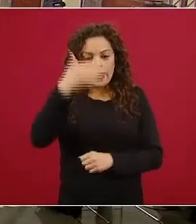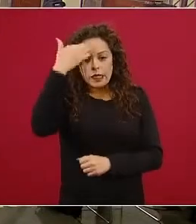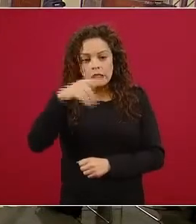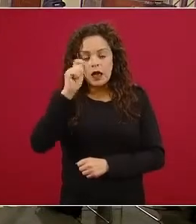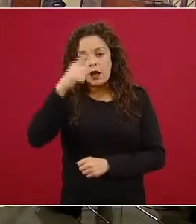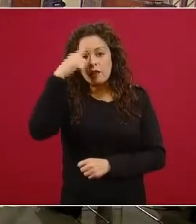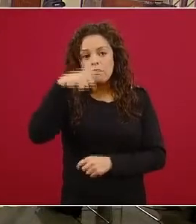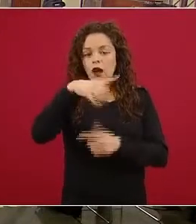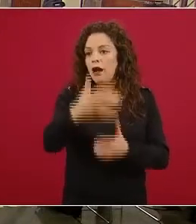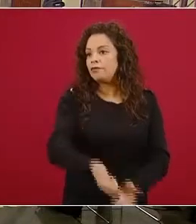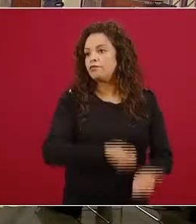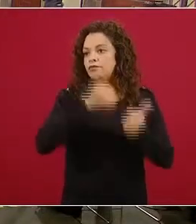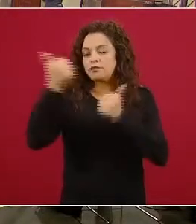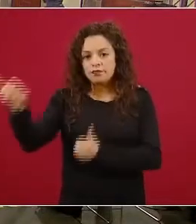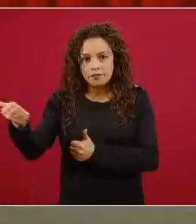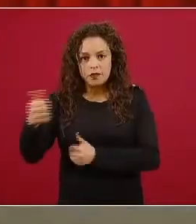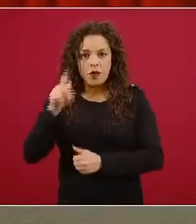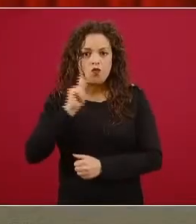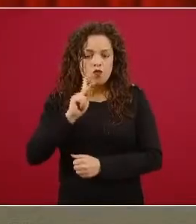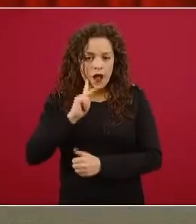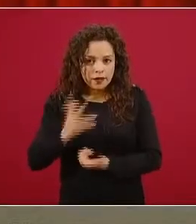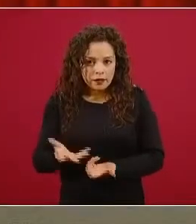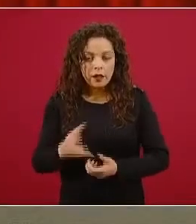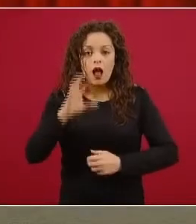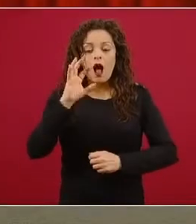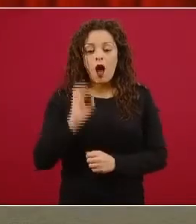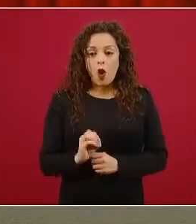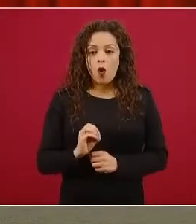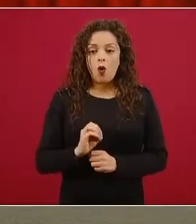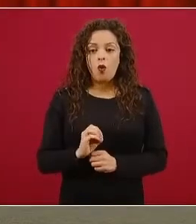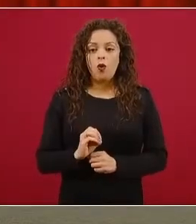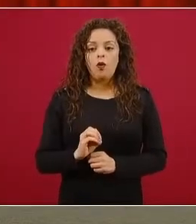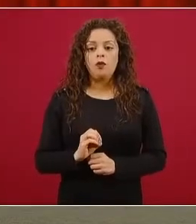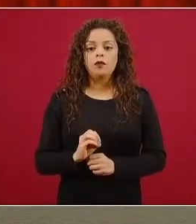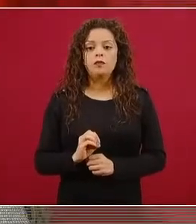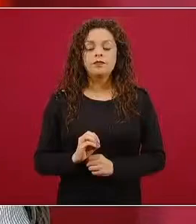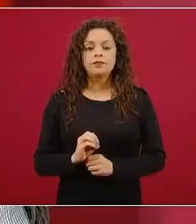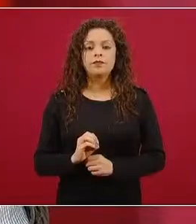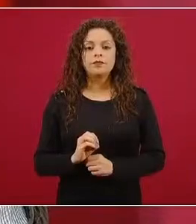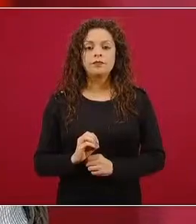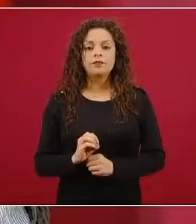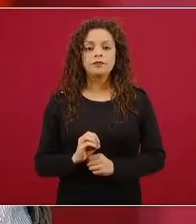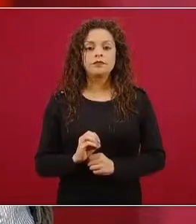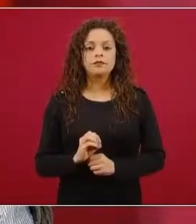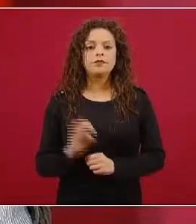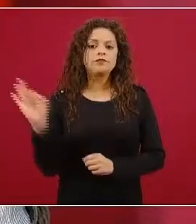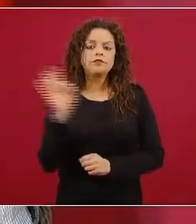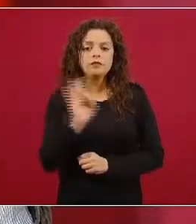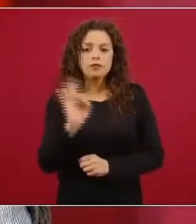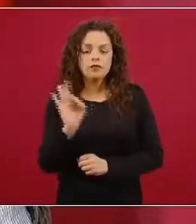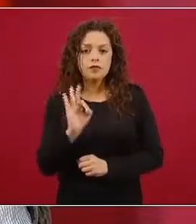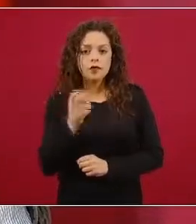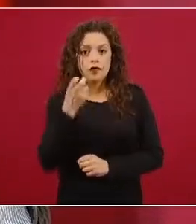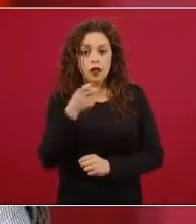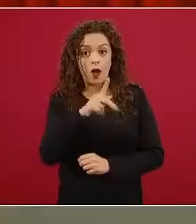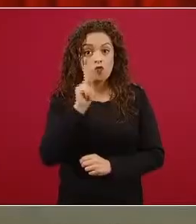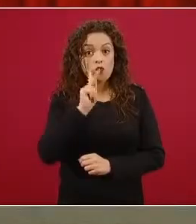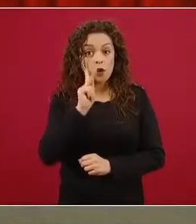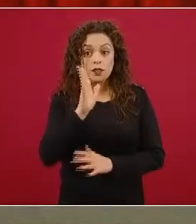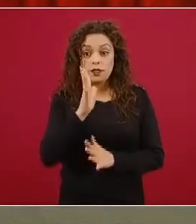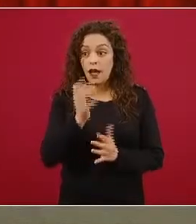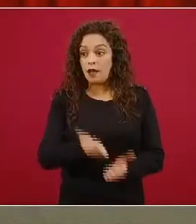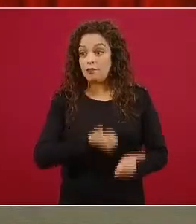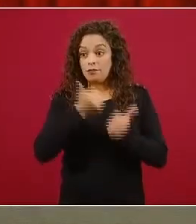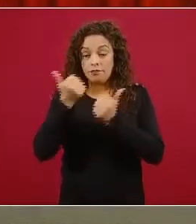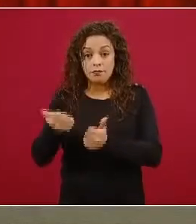correspondiente, o que se da en diferentes proporciones de este total mencionado, es que cuando la muestra llega a